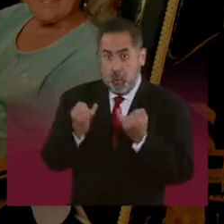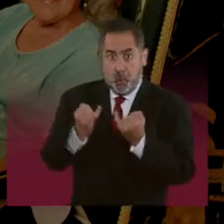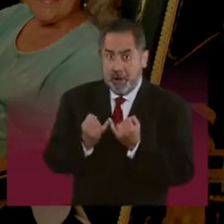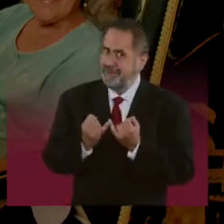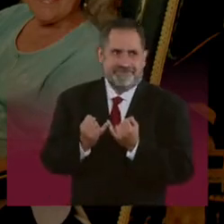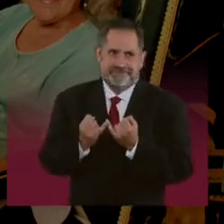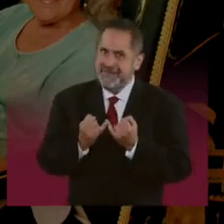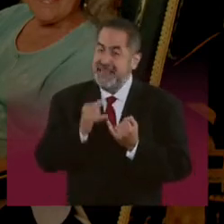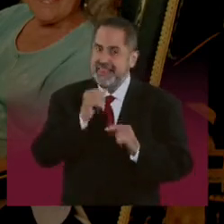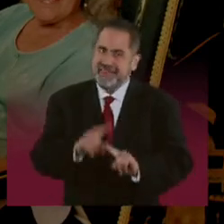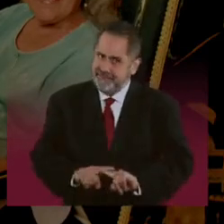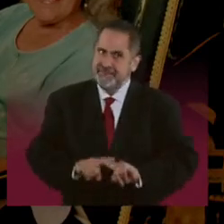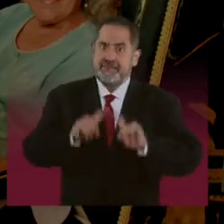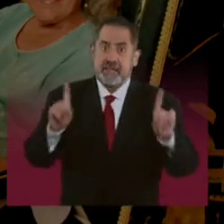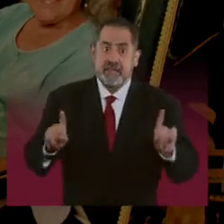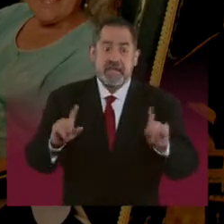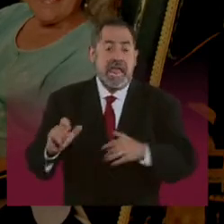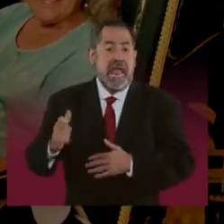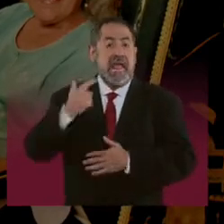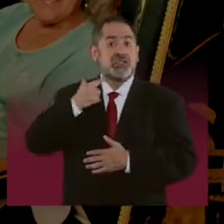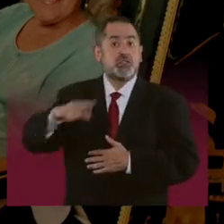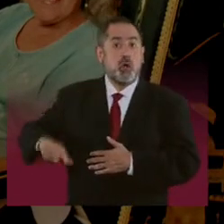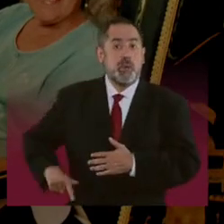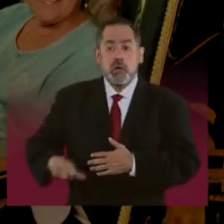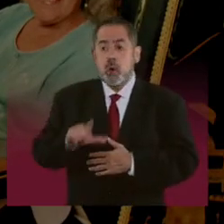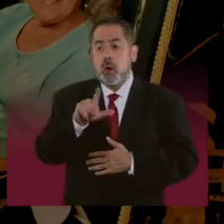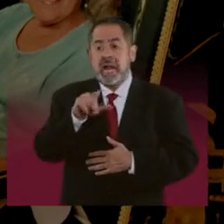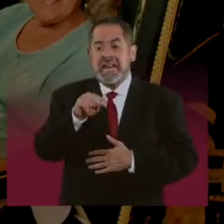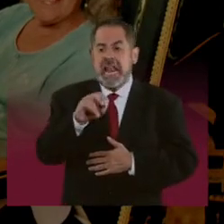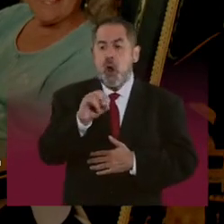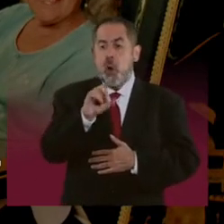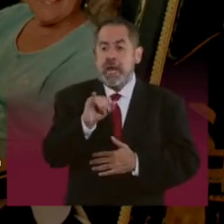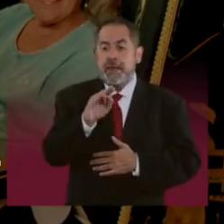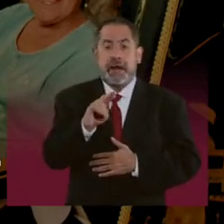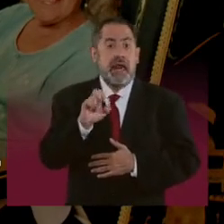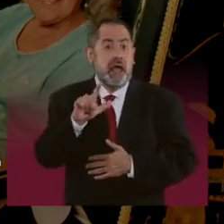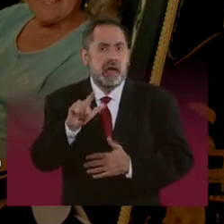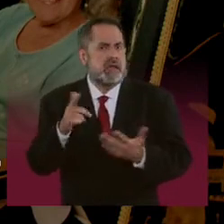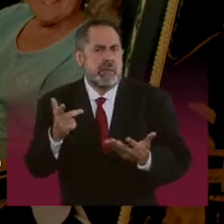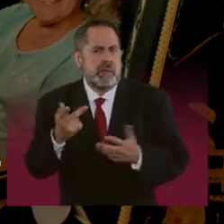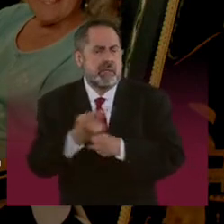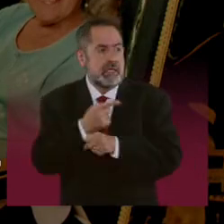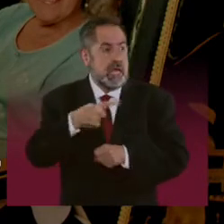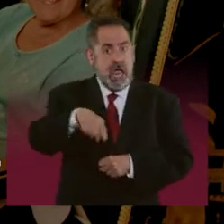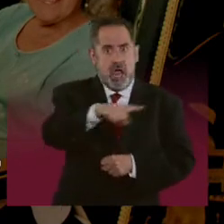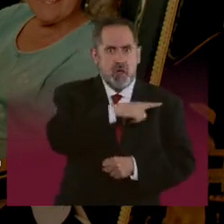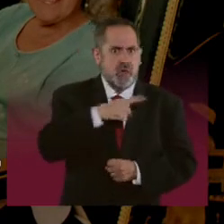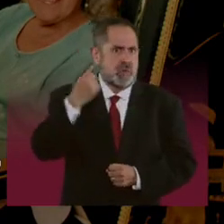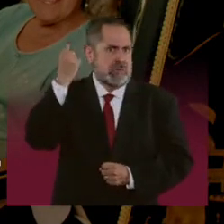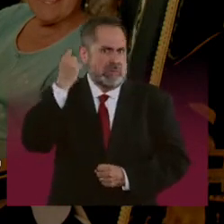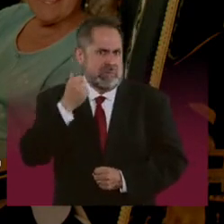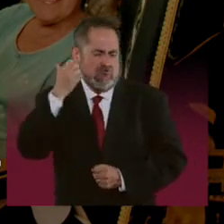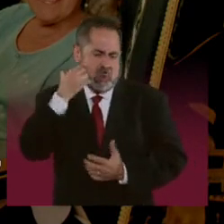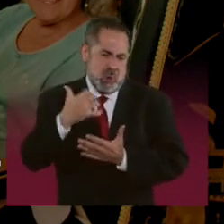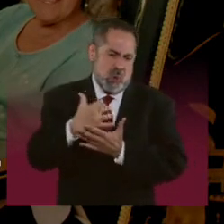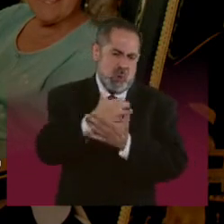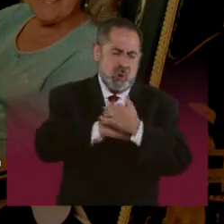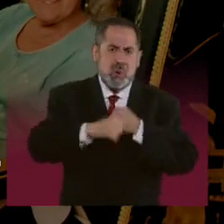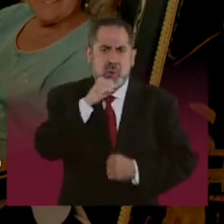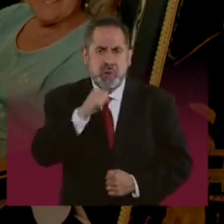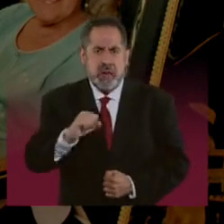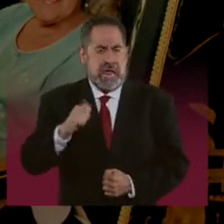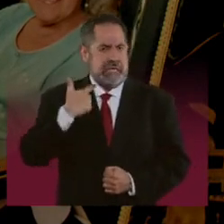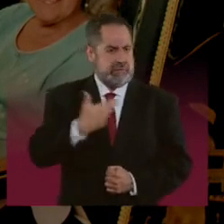no somos iguales durante los gobiernos neoliberales las pensiones jugosas eran para los expresidentes